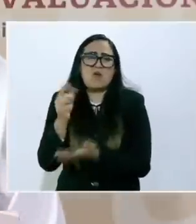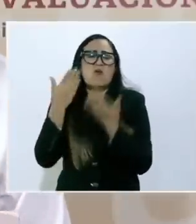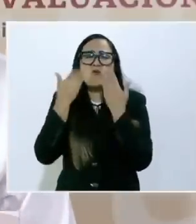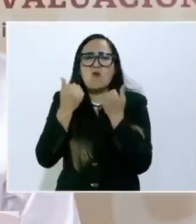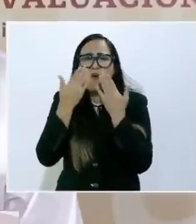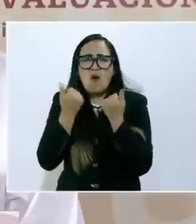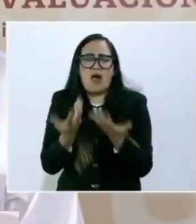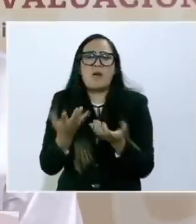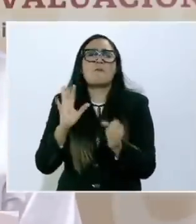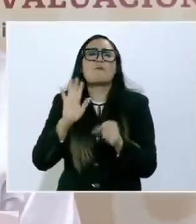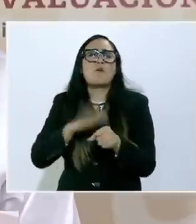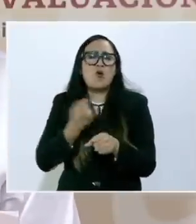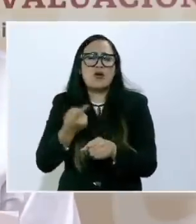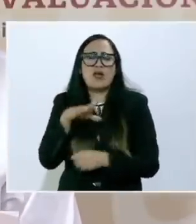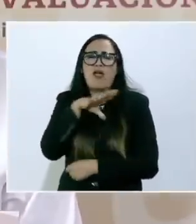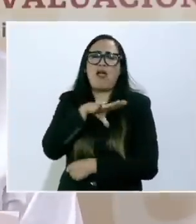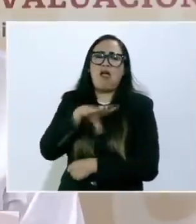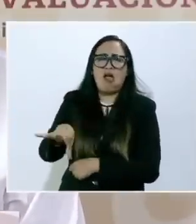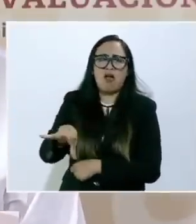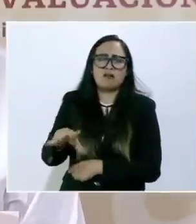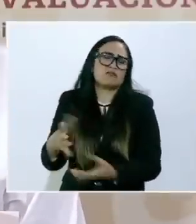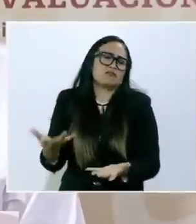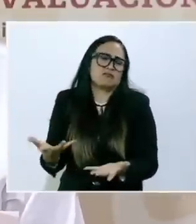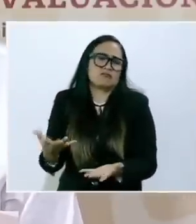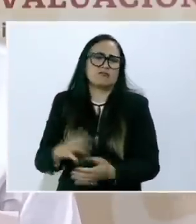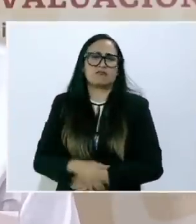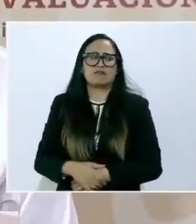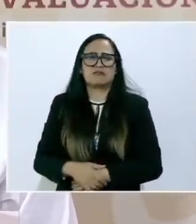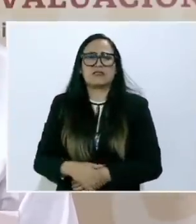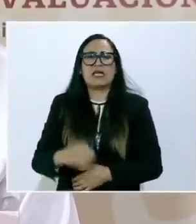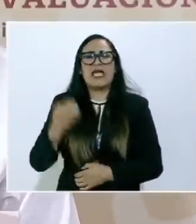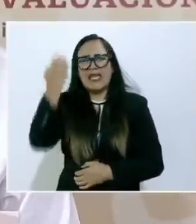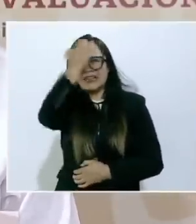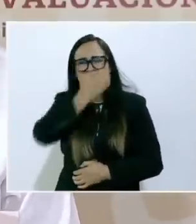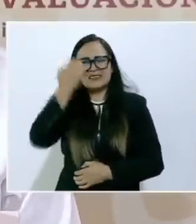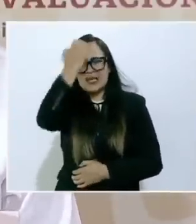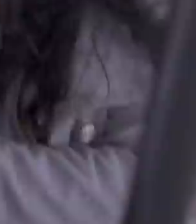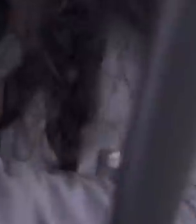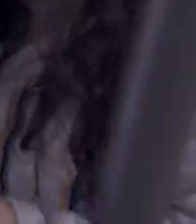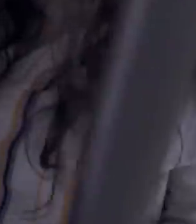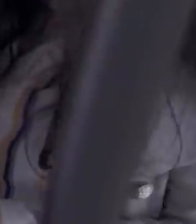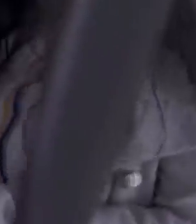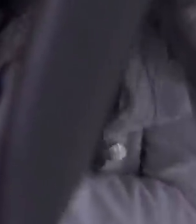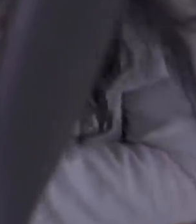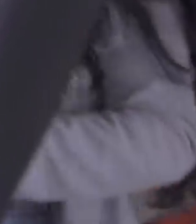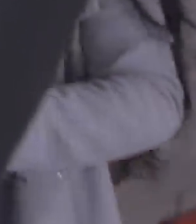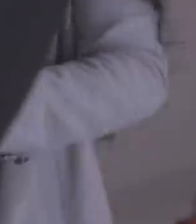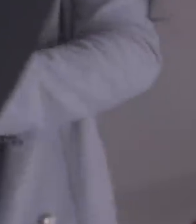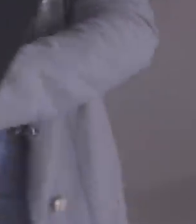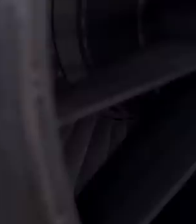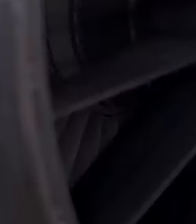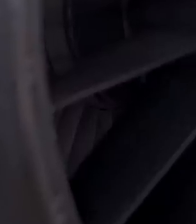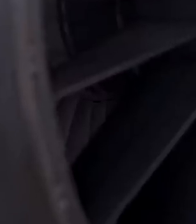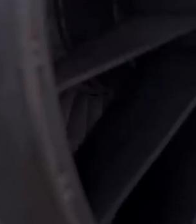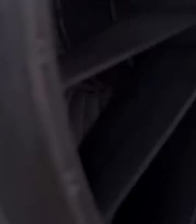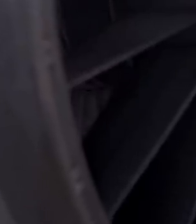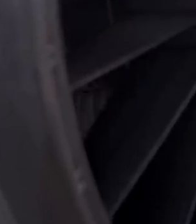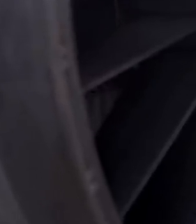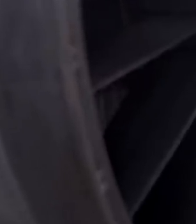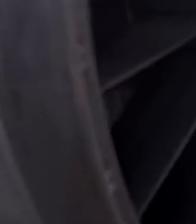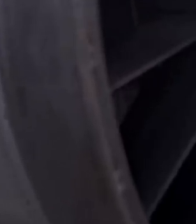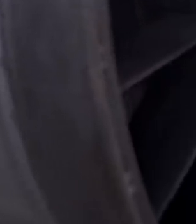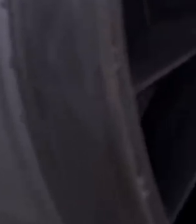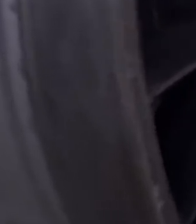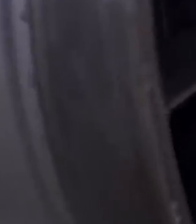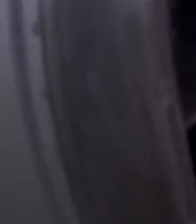rechazaba con el examen de admisión. Con estas acciones vemos claramente